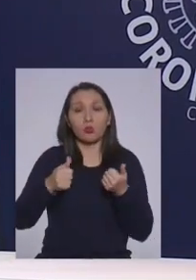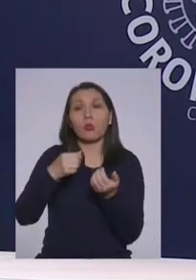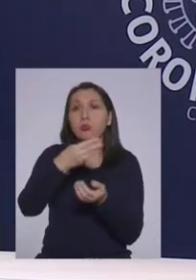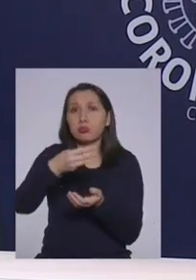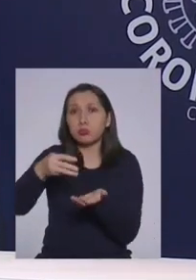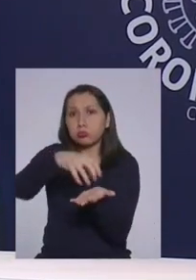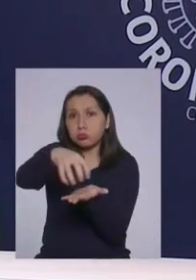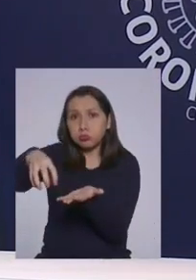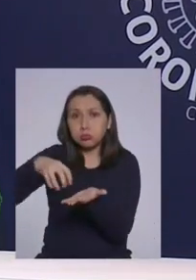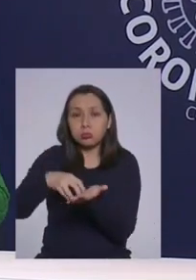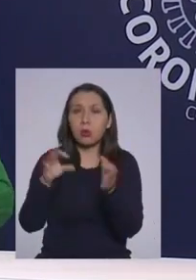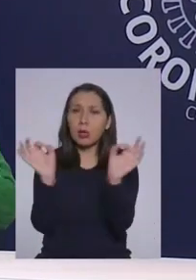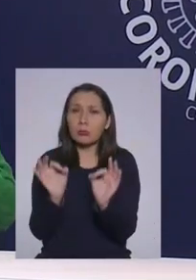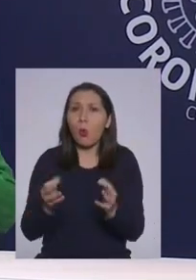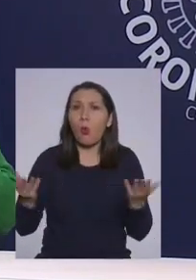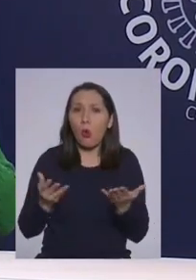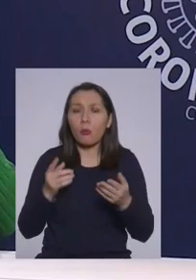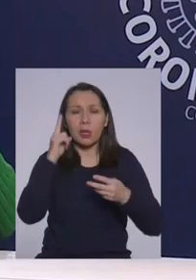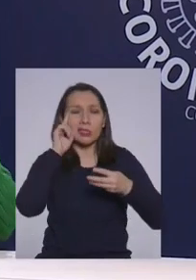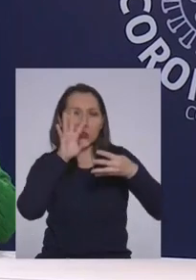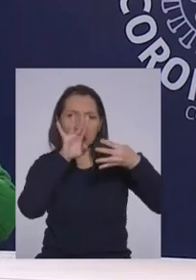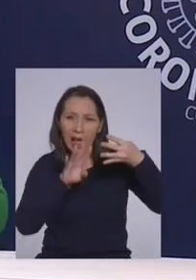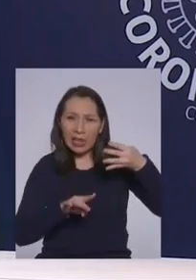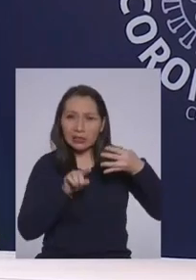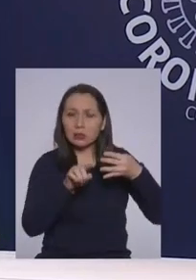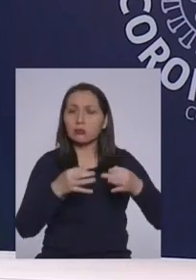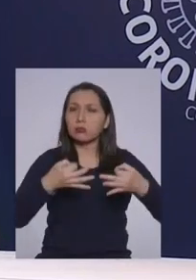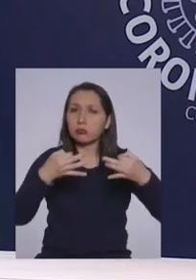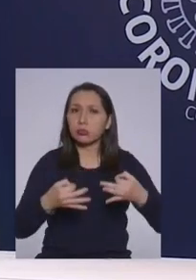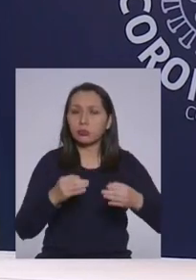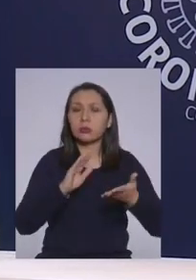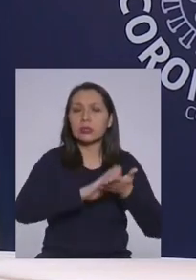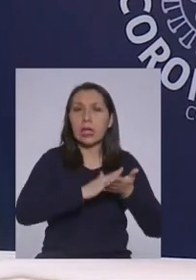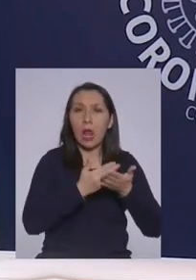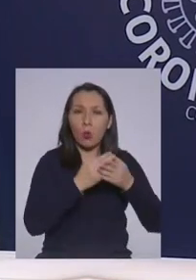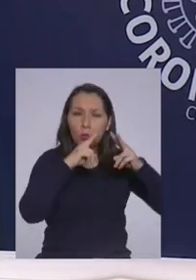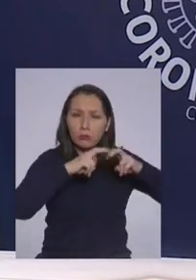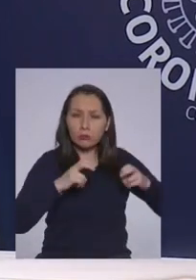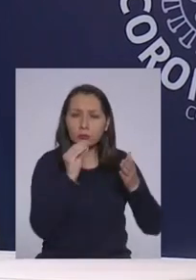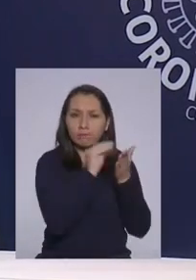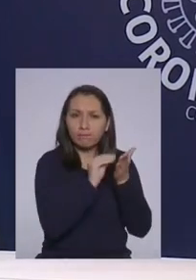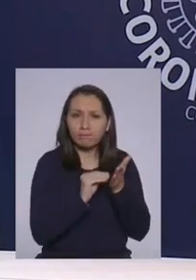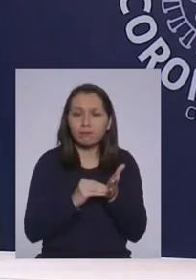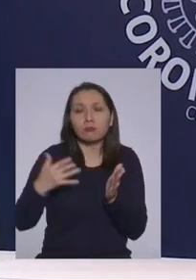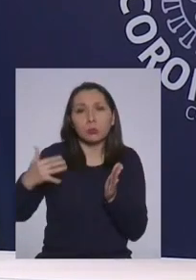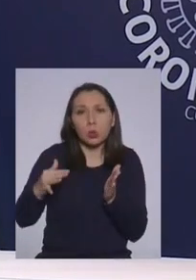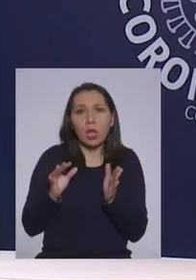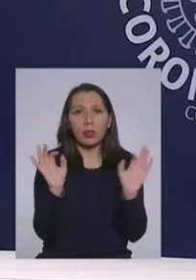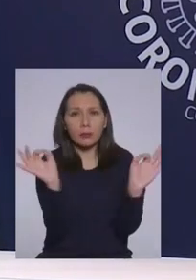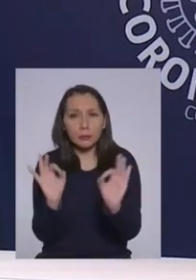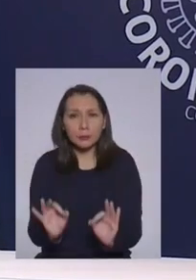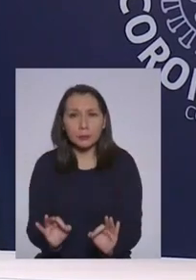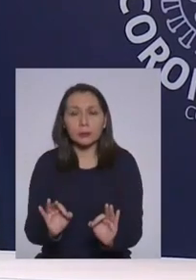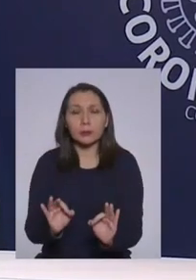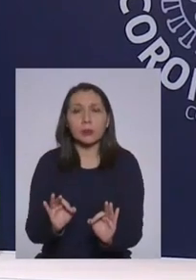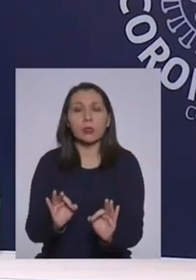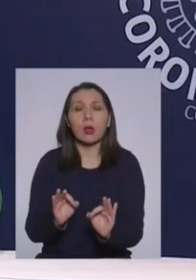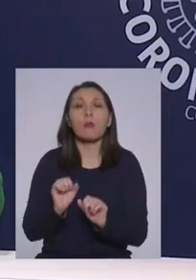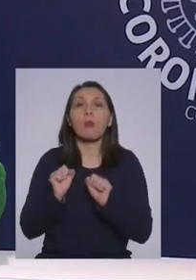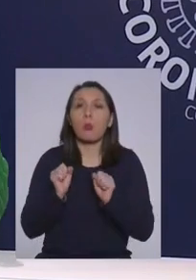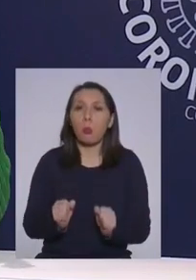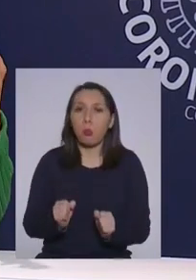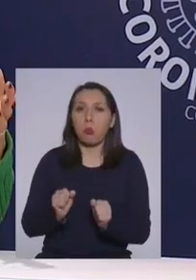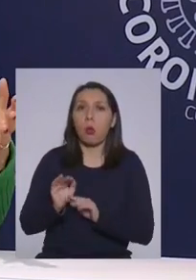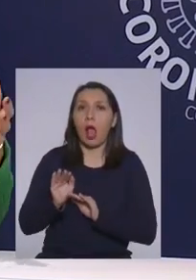locales, está basada en criterios muy sólidos epidemiológicos, pero también muy importante